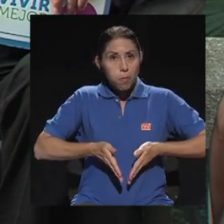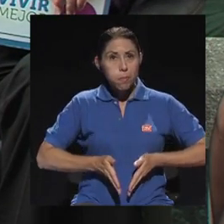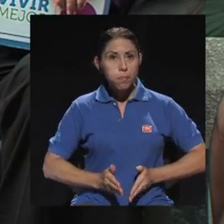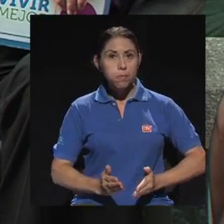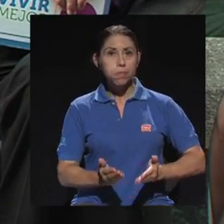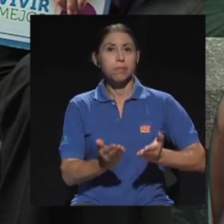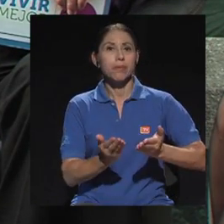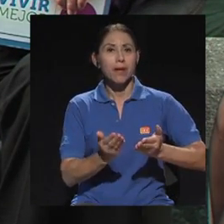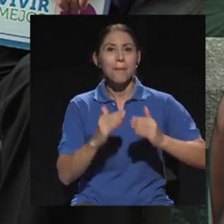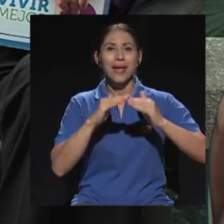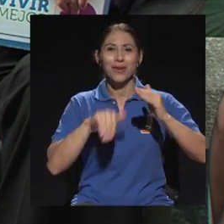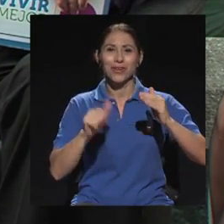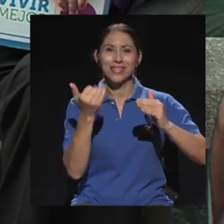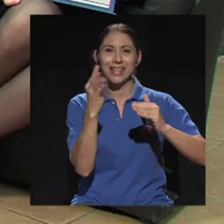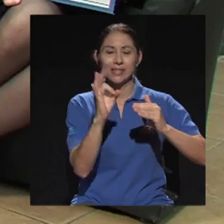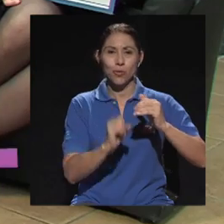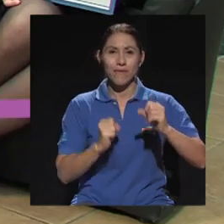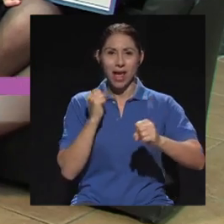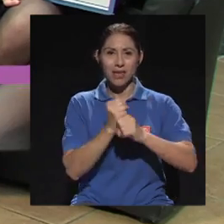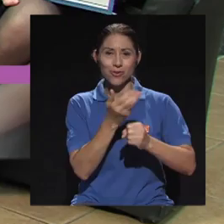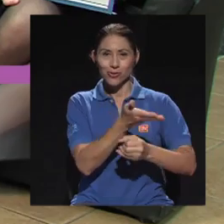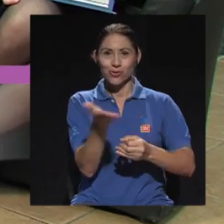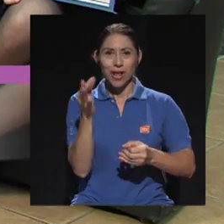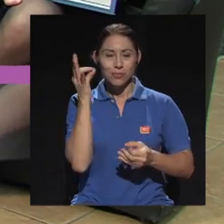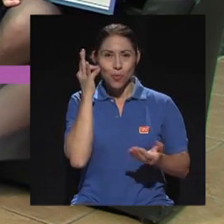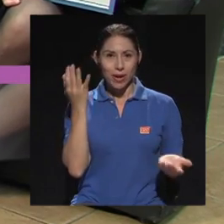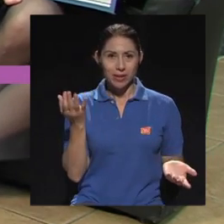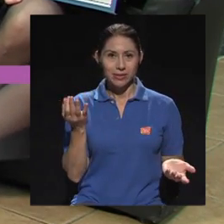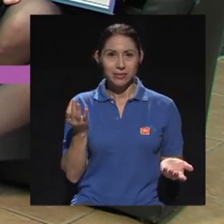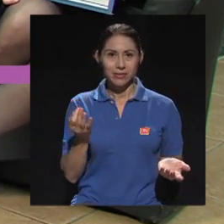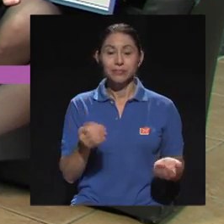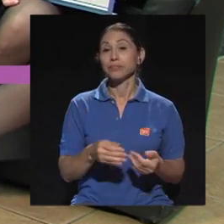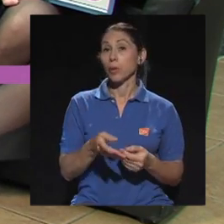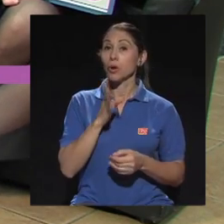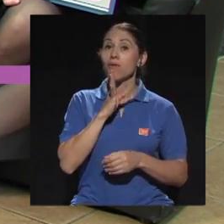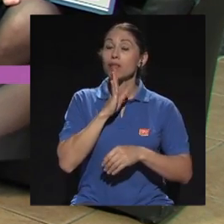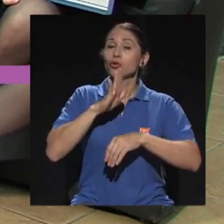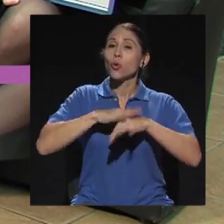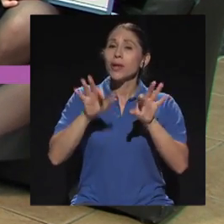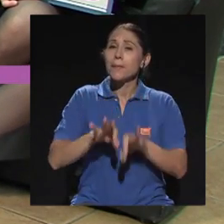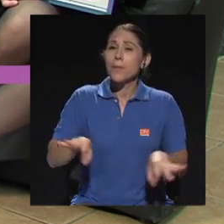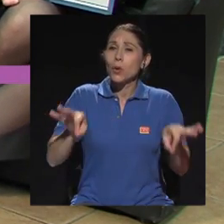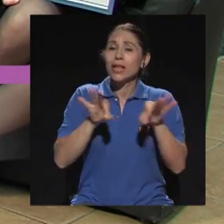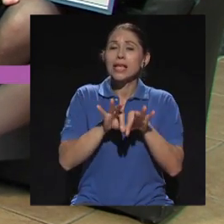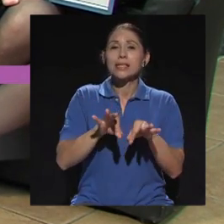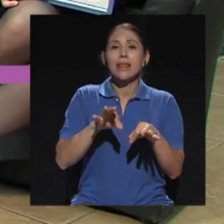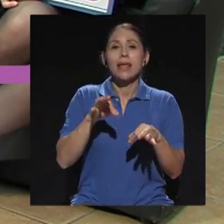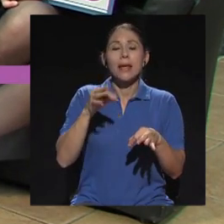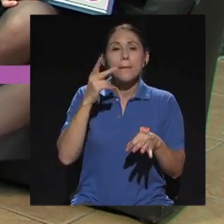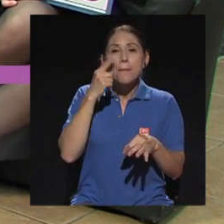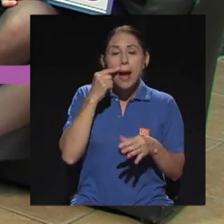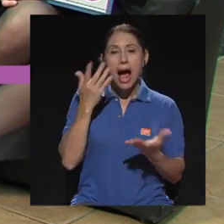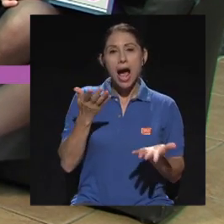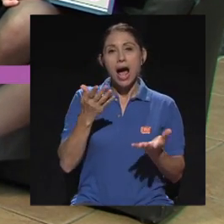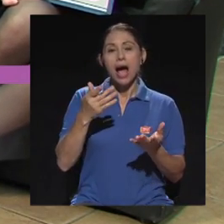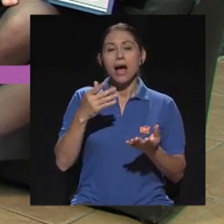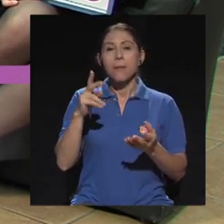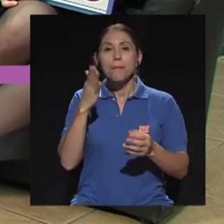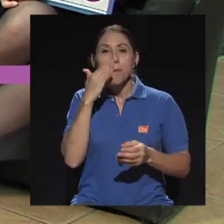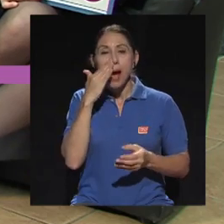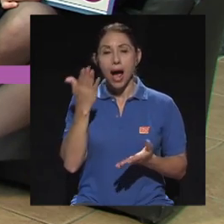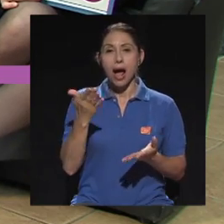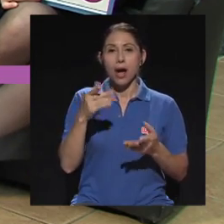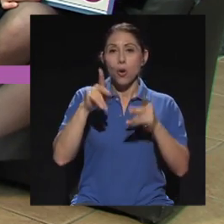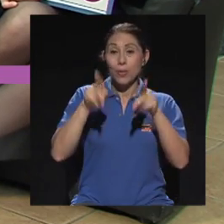19 años, ¿verdad? Hablando de esto, de la importancia que tiene el papá, mamá, cuidador o cuidadora en hablar de este